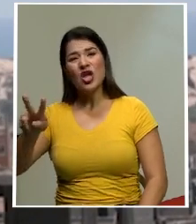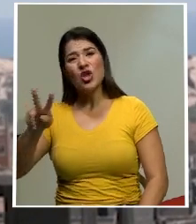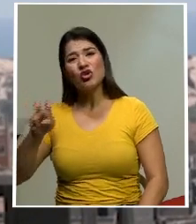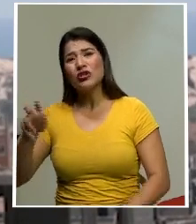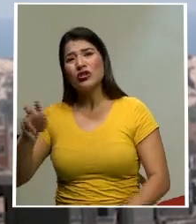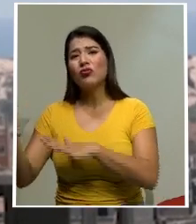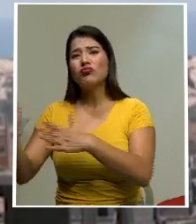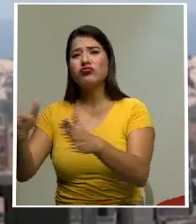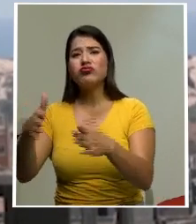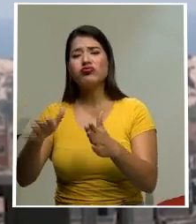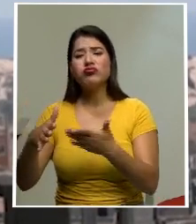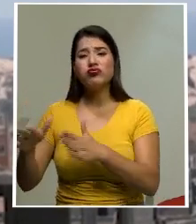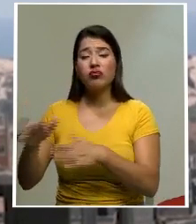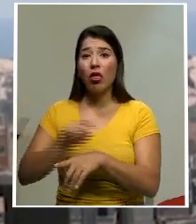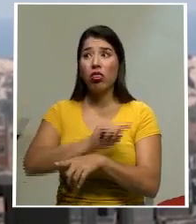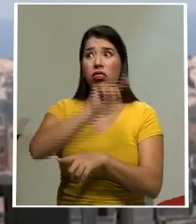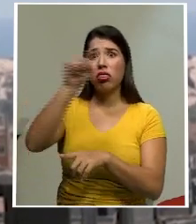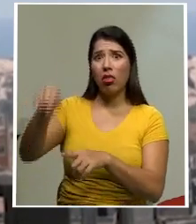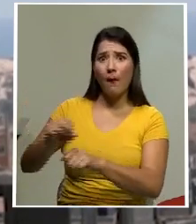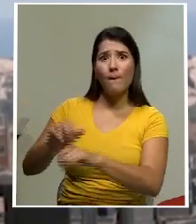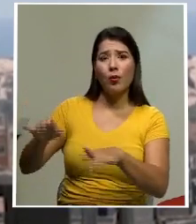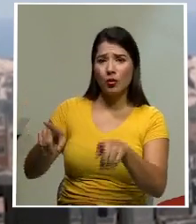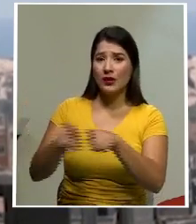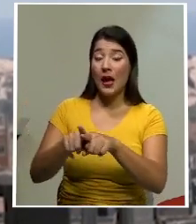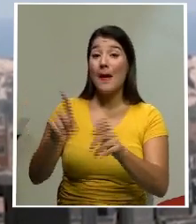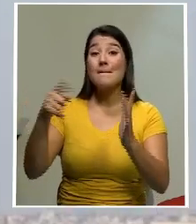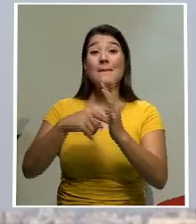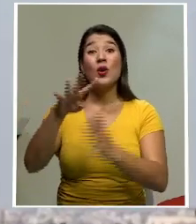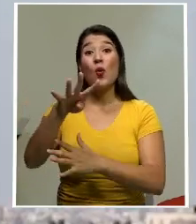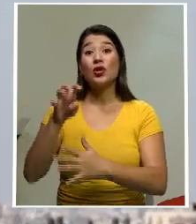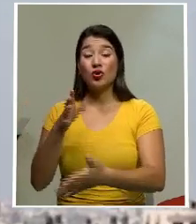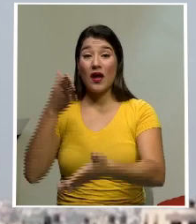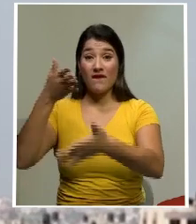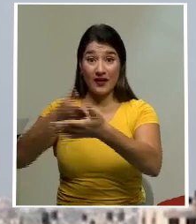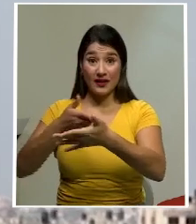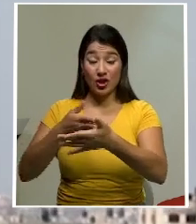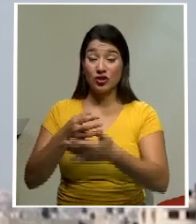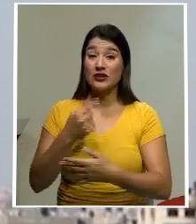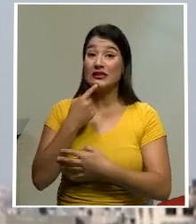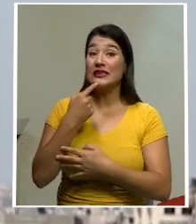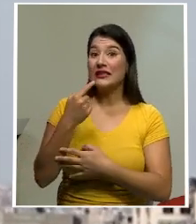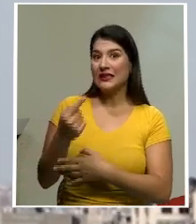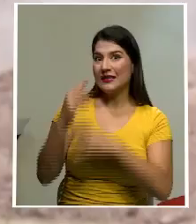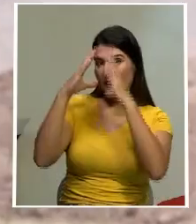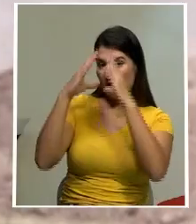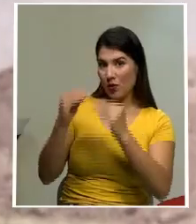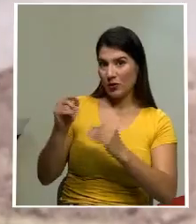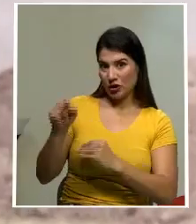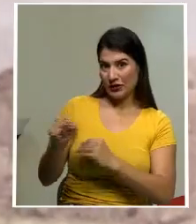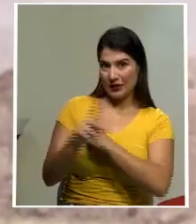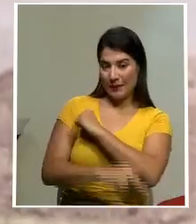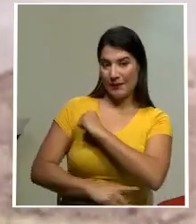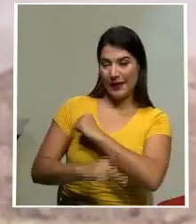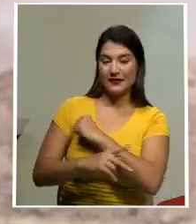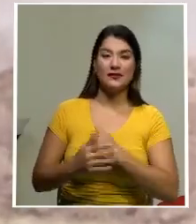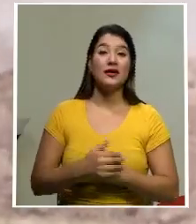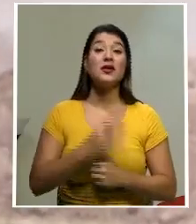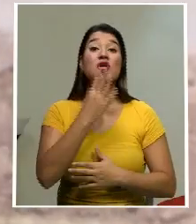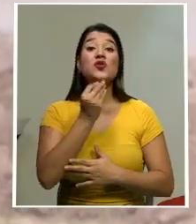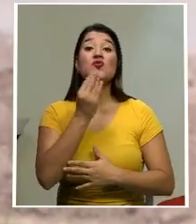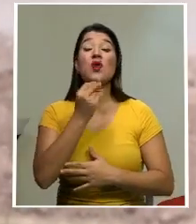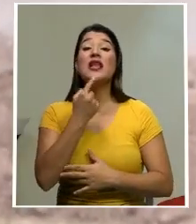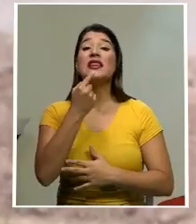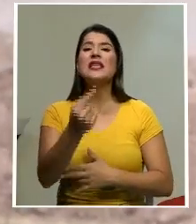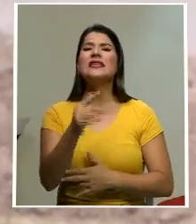han muerto en el enclave y más de 1.400 han resultado heridos, según un balance palestino. Por su parte, Israel informó que